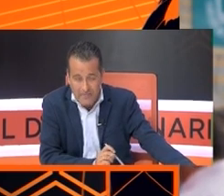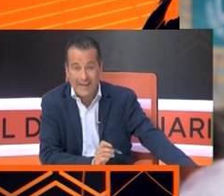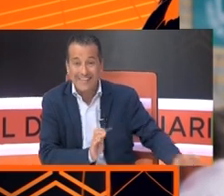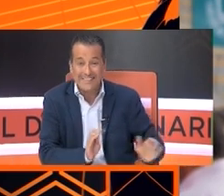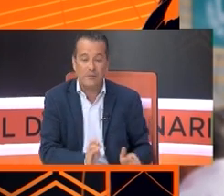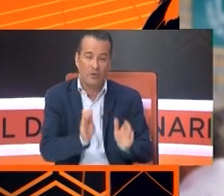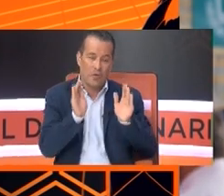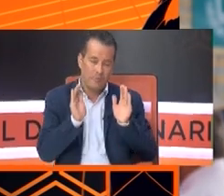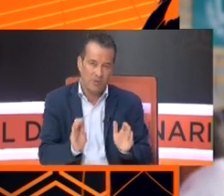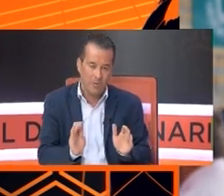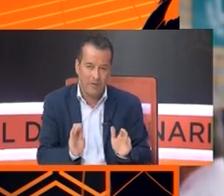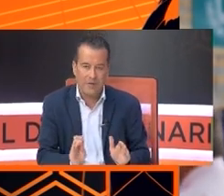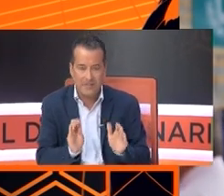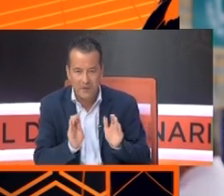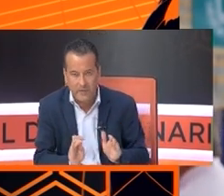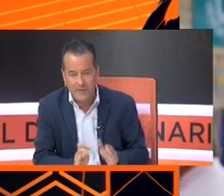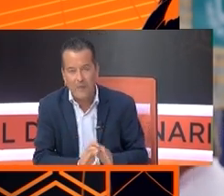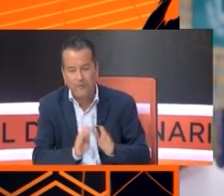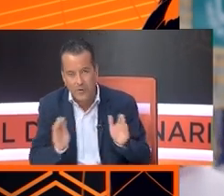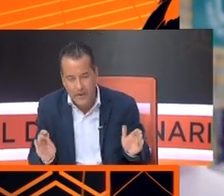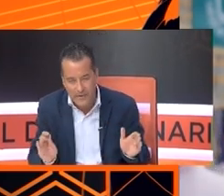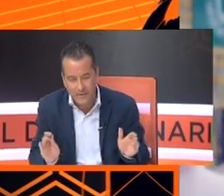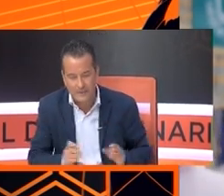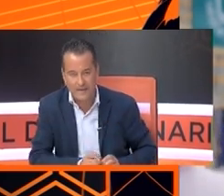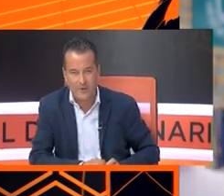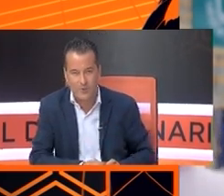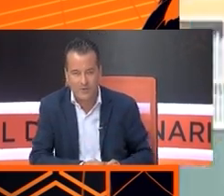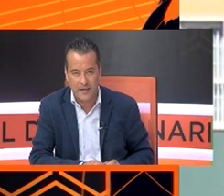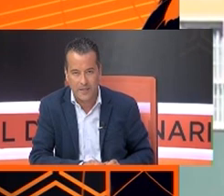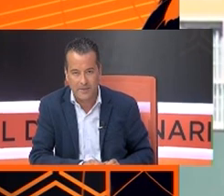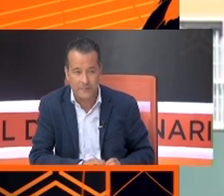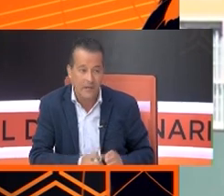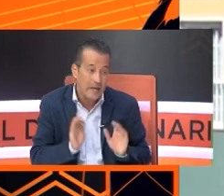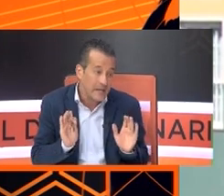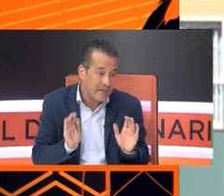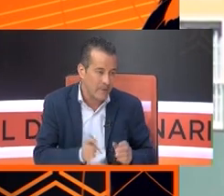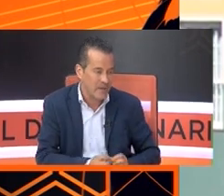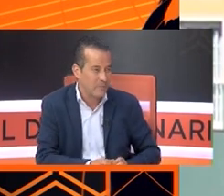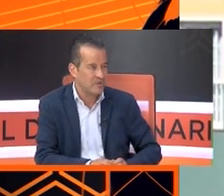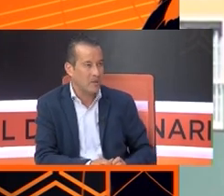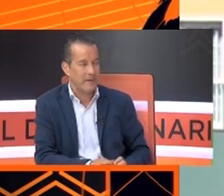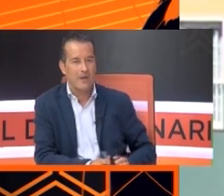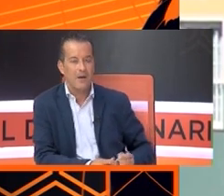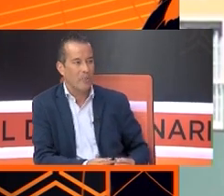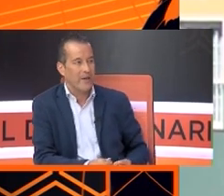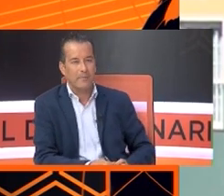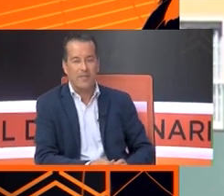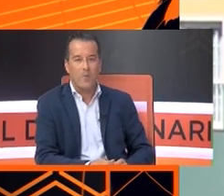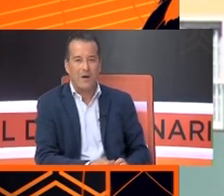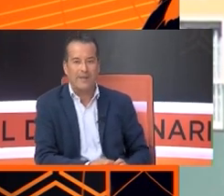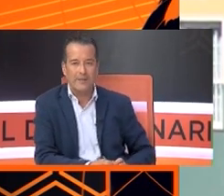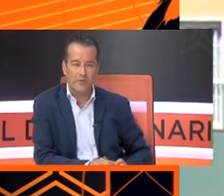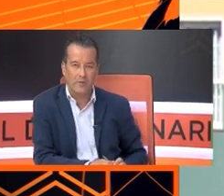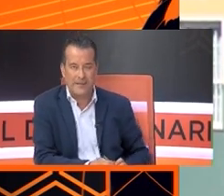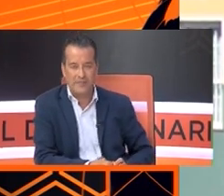Javier Arma. Insisto, por motivos personales, según dice, abandona la presidencia de la Agrupación Herreña Independiente y se pone a disposición para volver a repetir